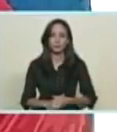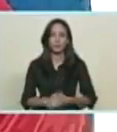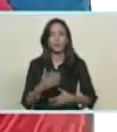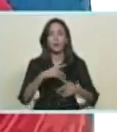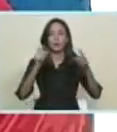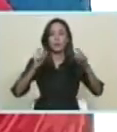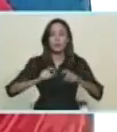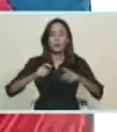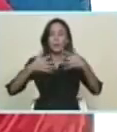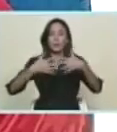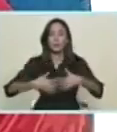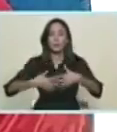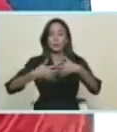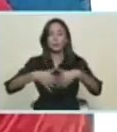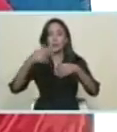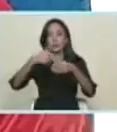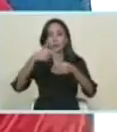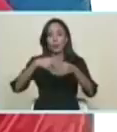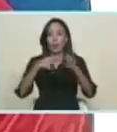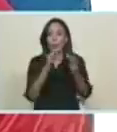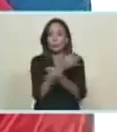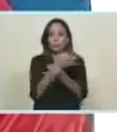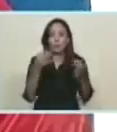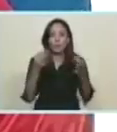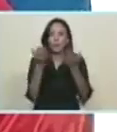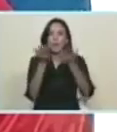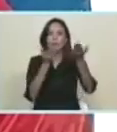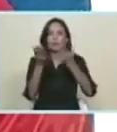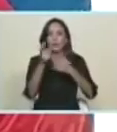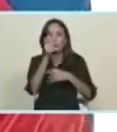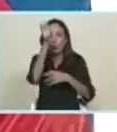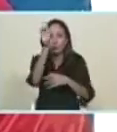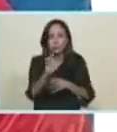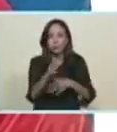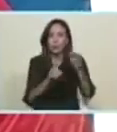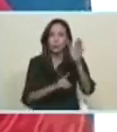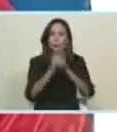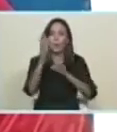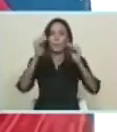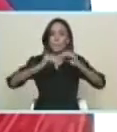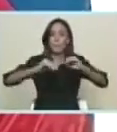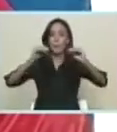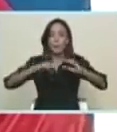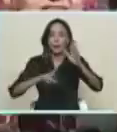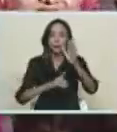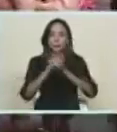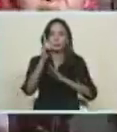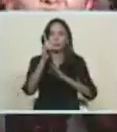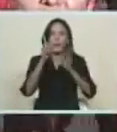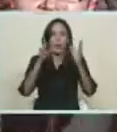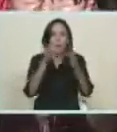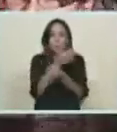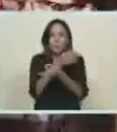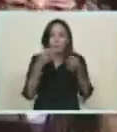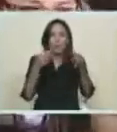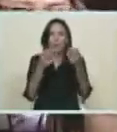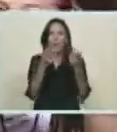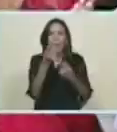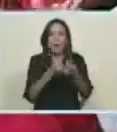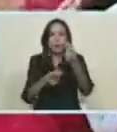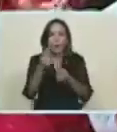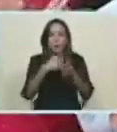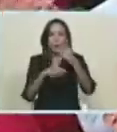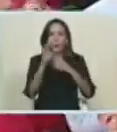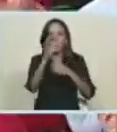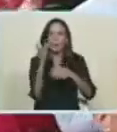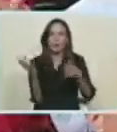para nuestra industria petrolera, para ponerla a servicio ahora sí del crecimiento, del desarrollo y de la vida económica del país